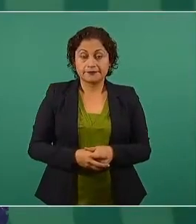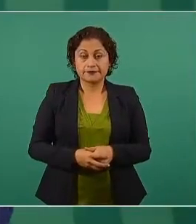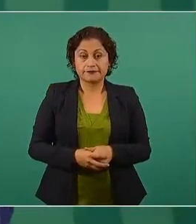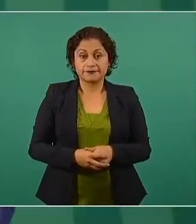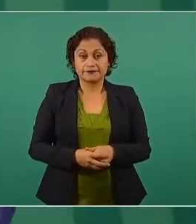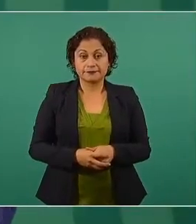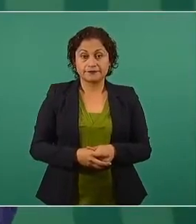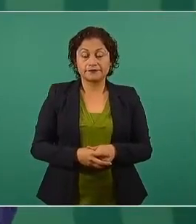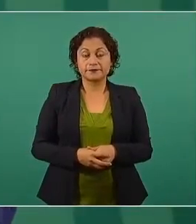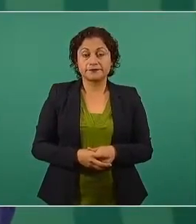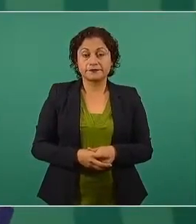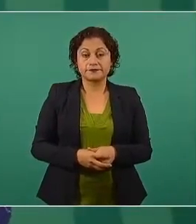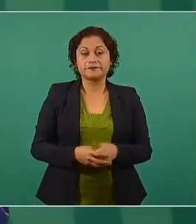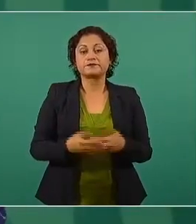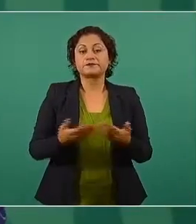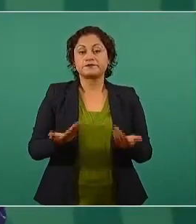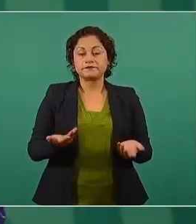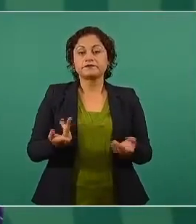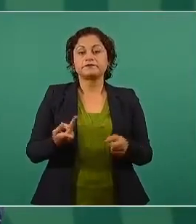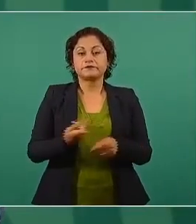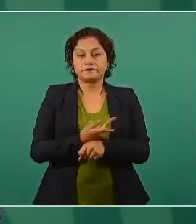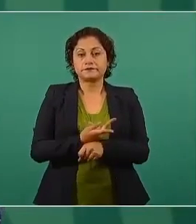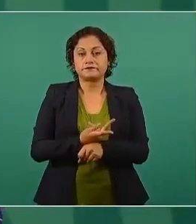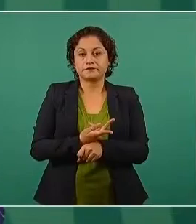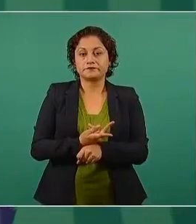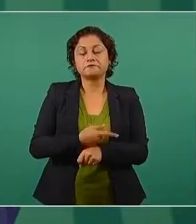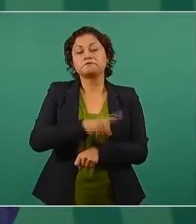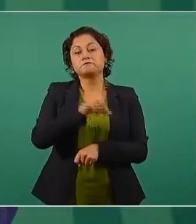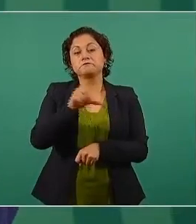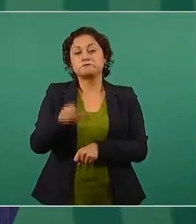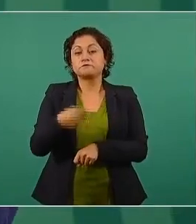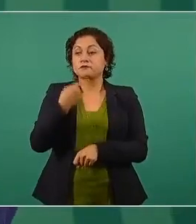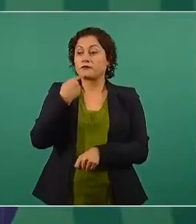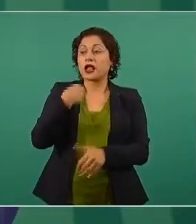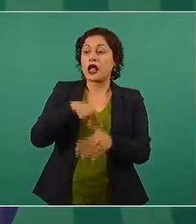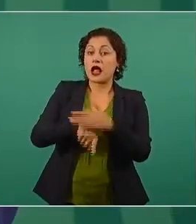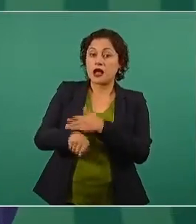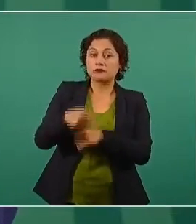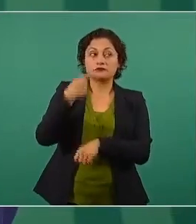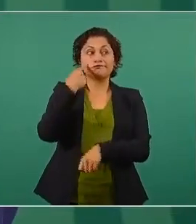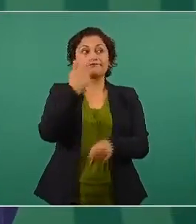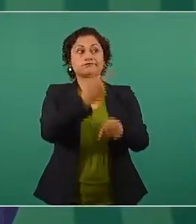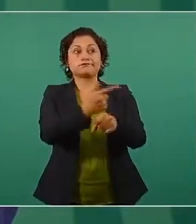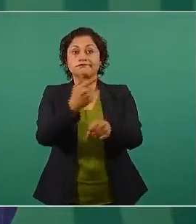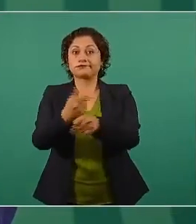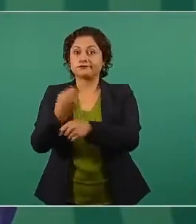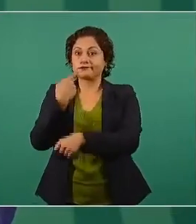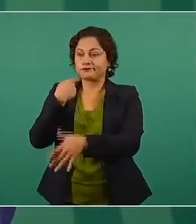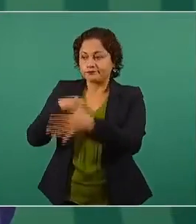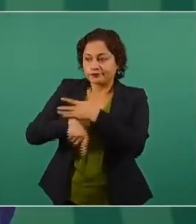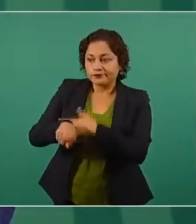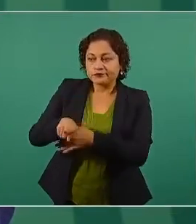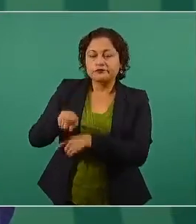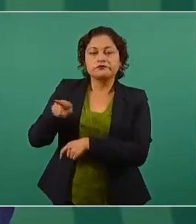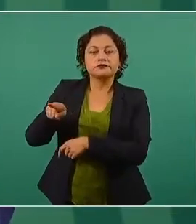Se presentó una queja y le dieron carpetazo al asunto,